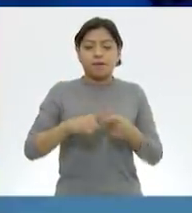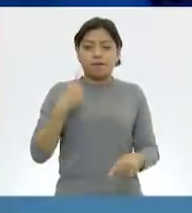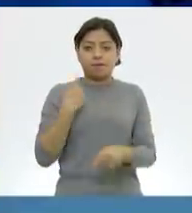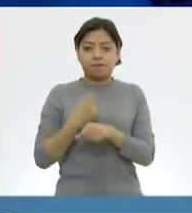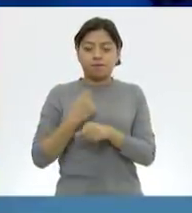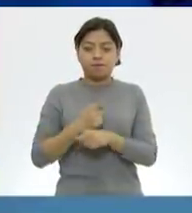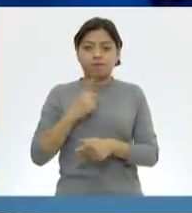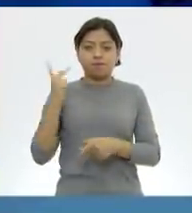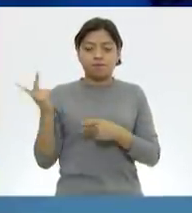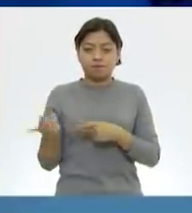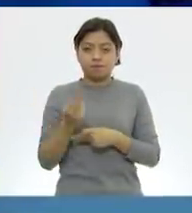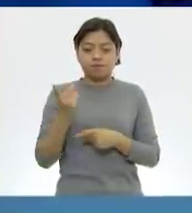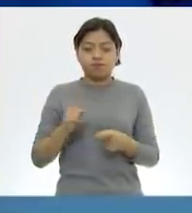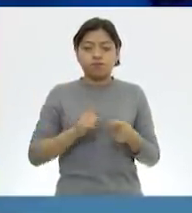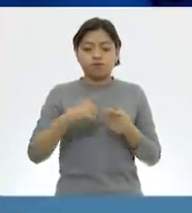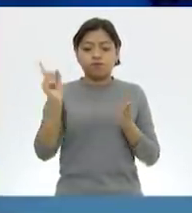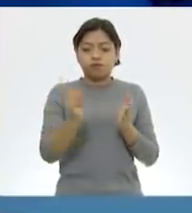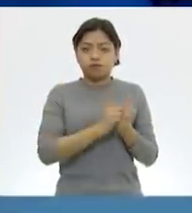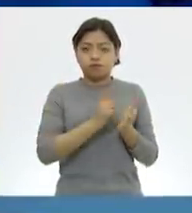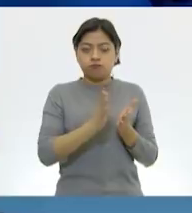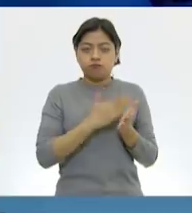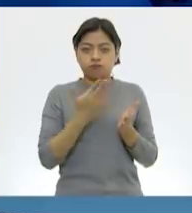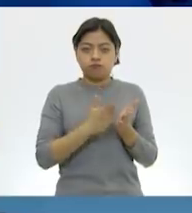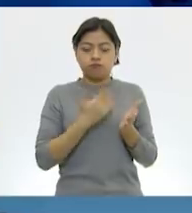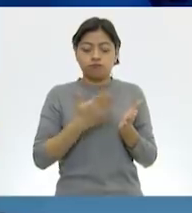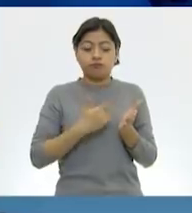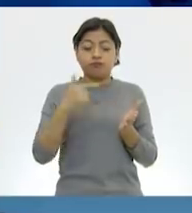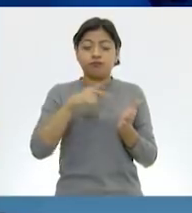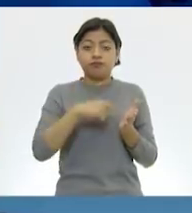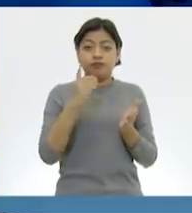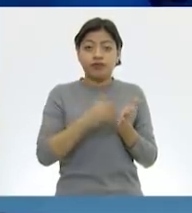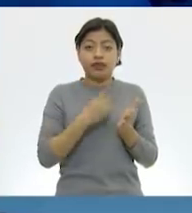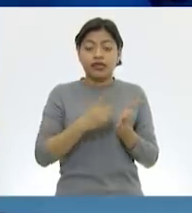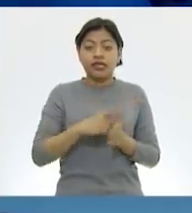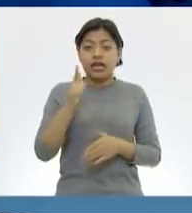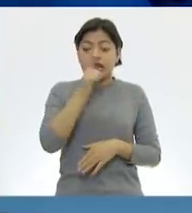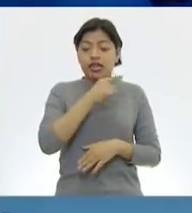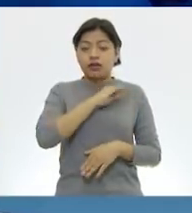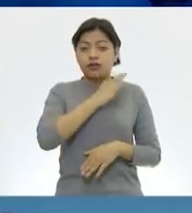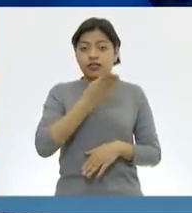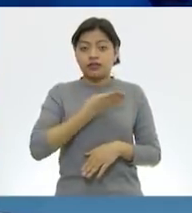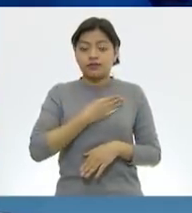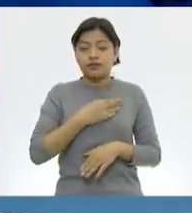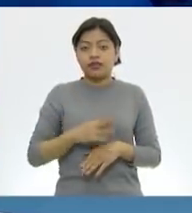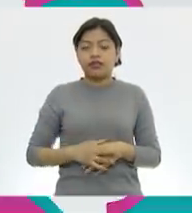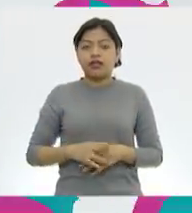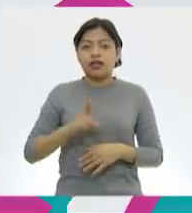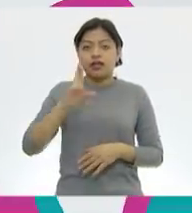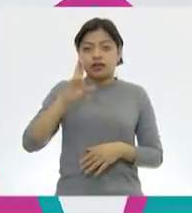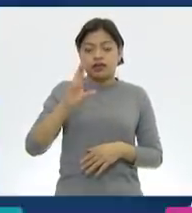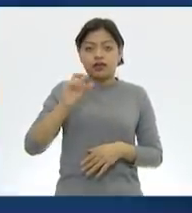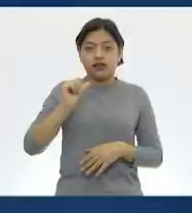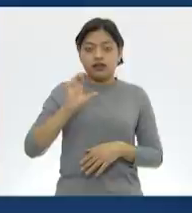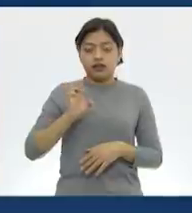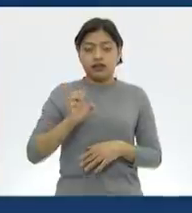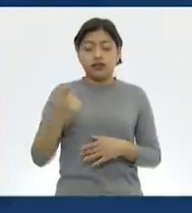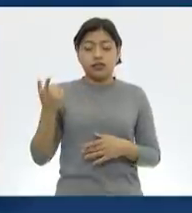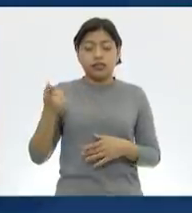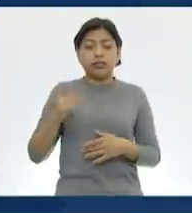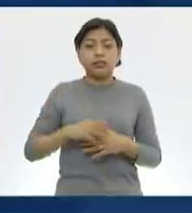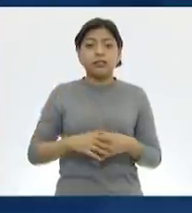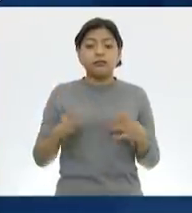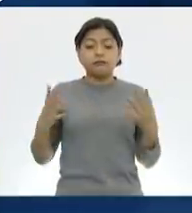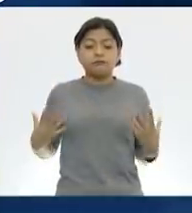pregunta con nuestro diccionario. Según el Diccionario de la Lengua Española de la Real Academia Española, una compilación